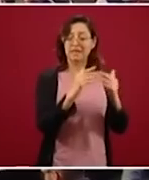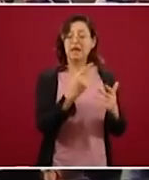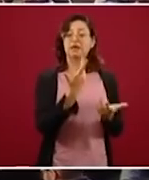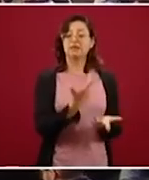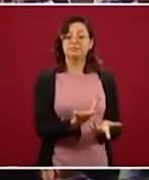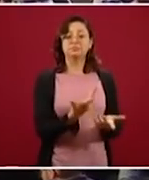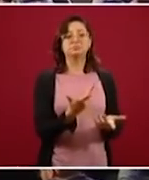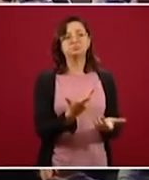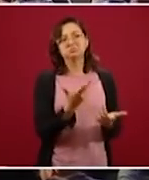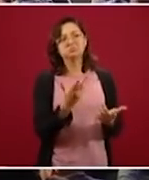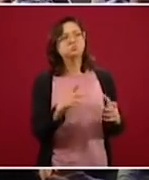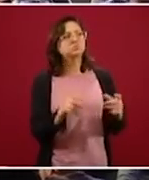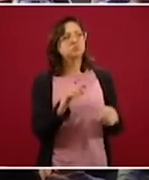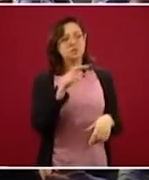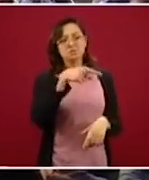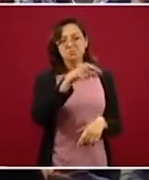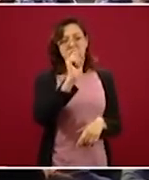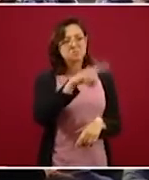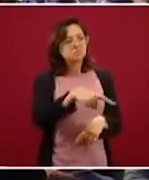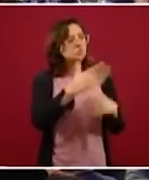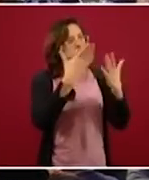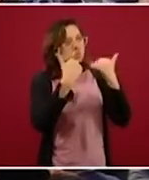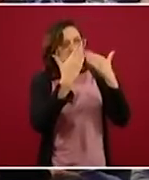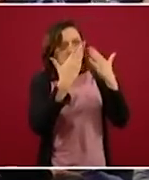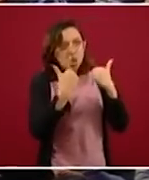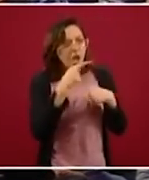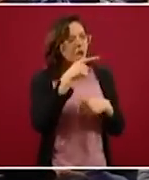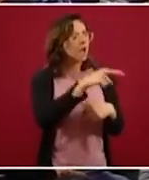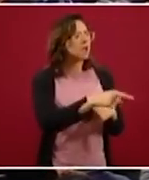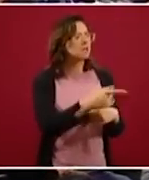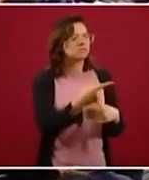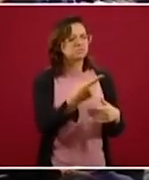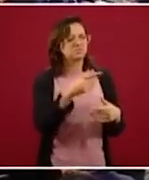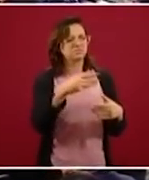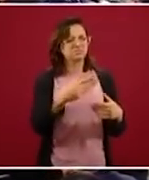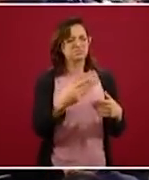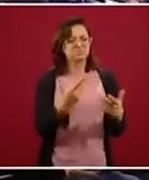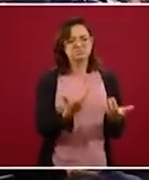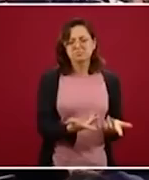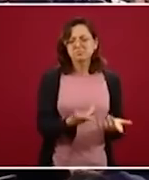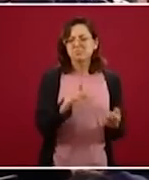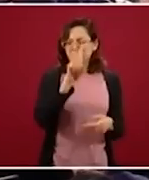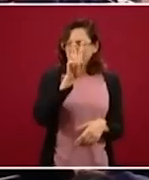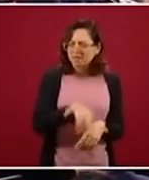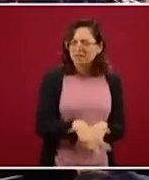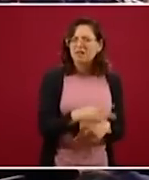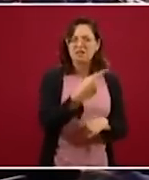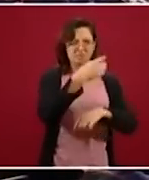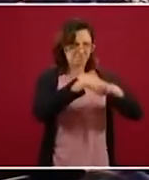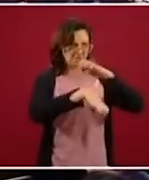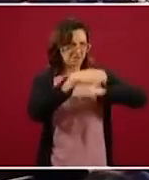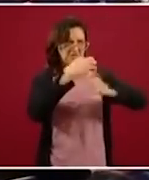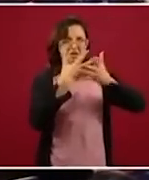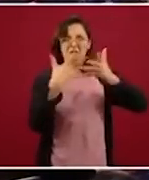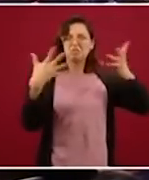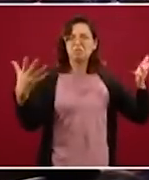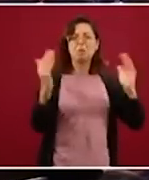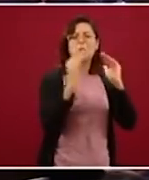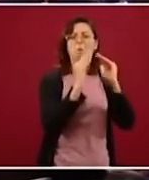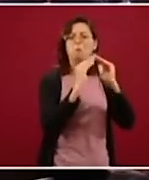frecuentemente o están abandonados o son domicilios fiscales que no corresponden con, digamos, un perfil transaccional de las